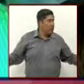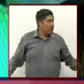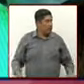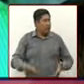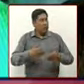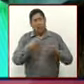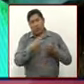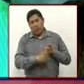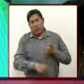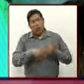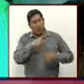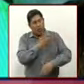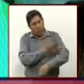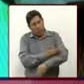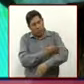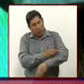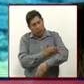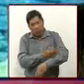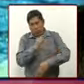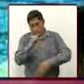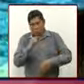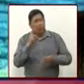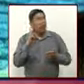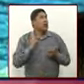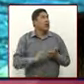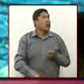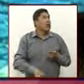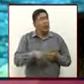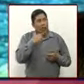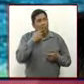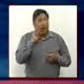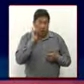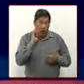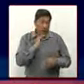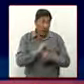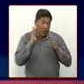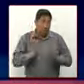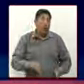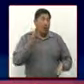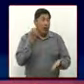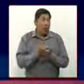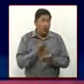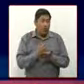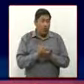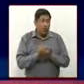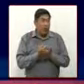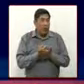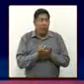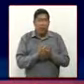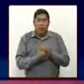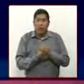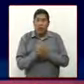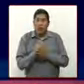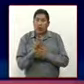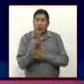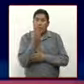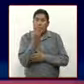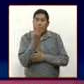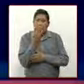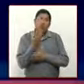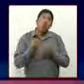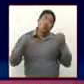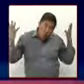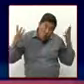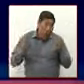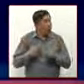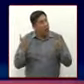con ese indicador de inflación baja que tenemos? Con el indicador, también lo dijo ayer el ministro de Economía, que continuamos creciendo. No será mucho, pero